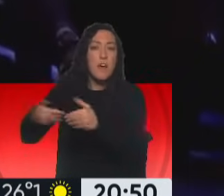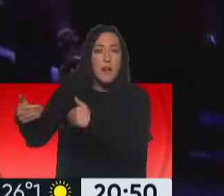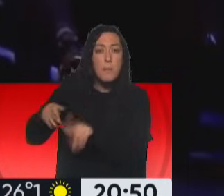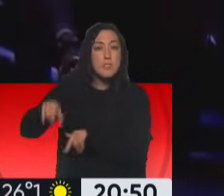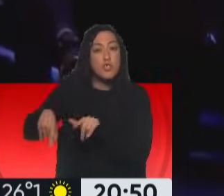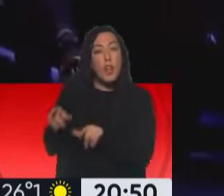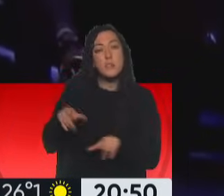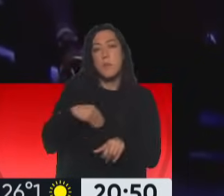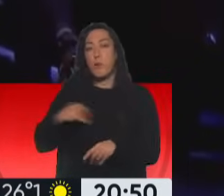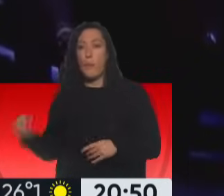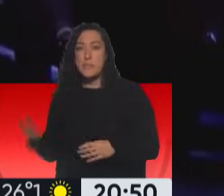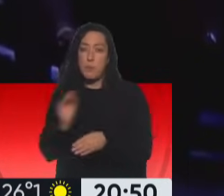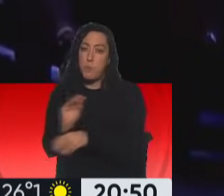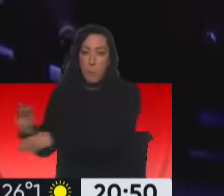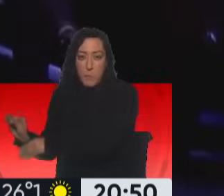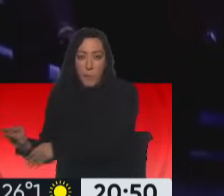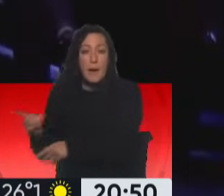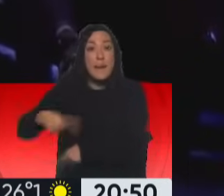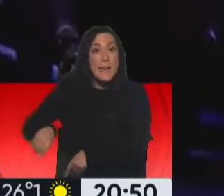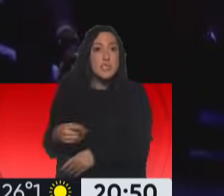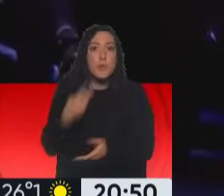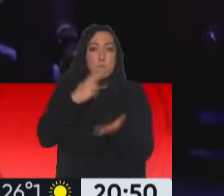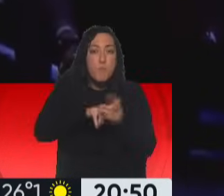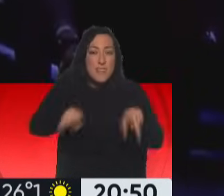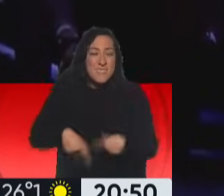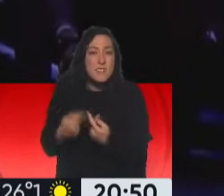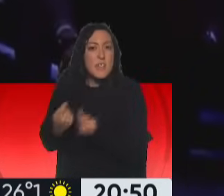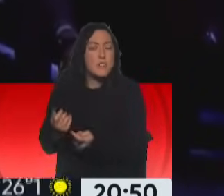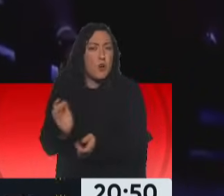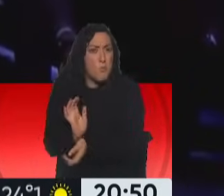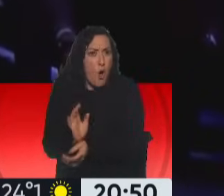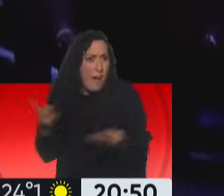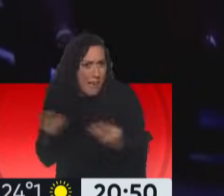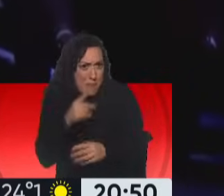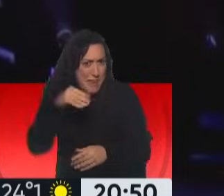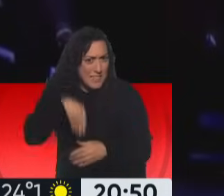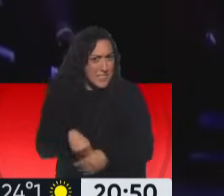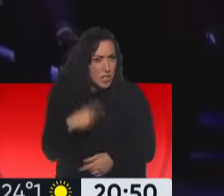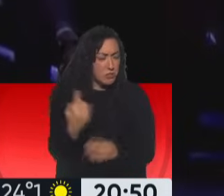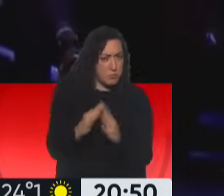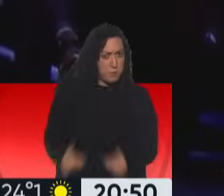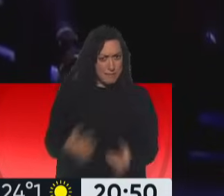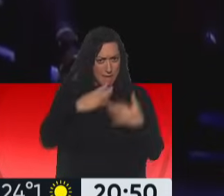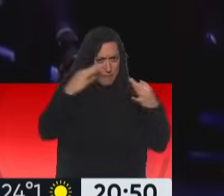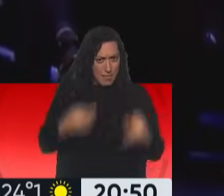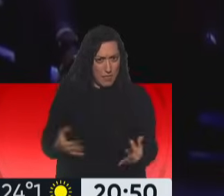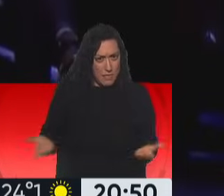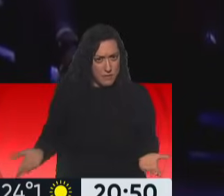conurbano. Para esto ejecutan gastos fiscales dignos de un país en guerra, aún estando en paz.